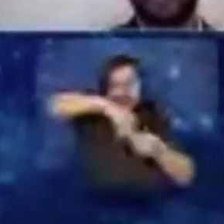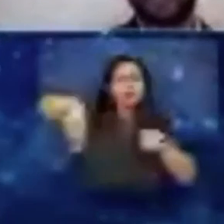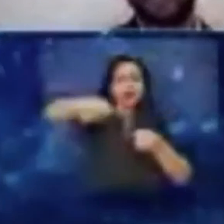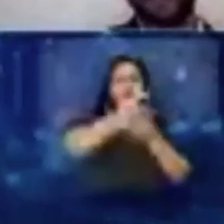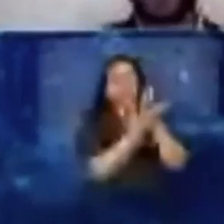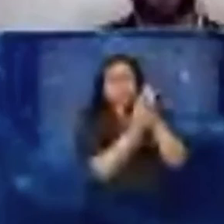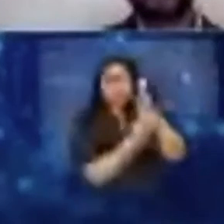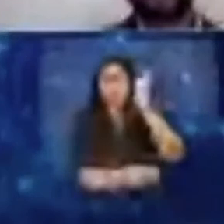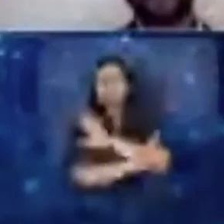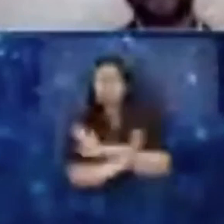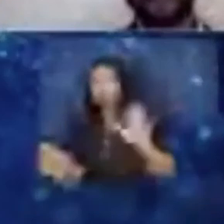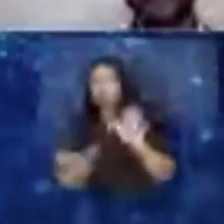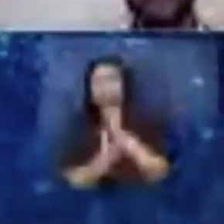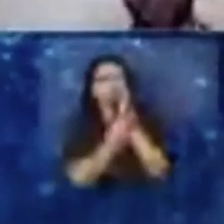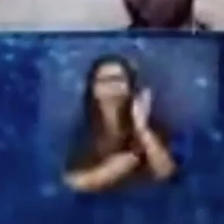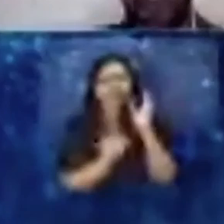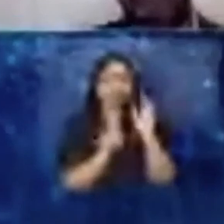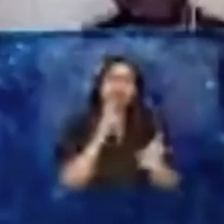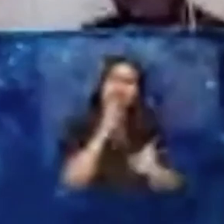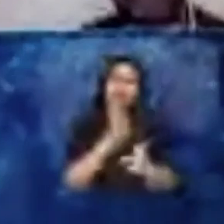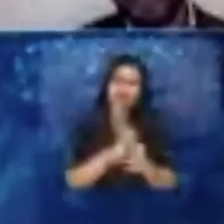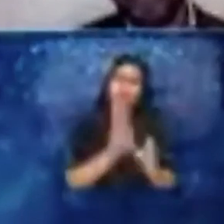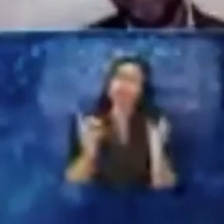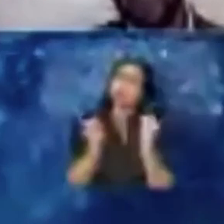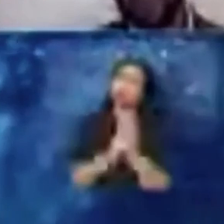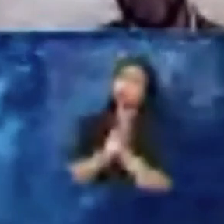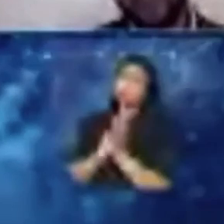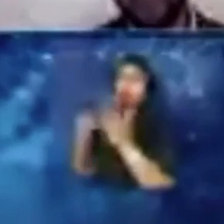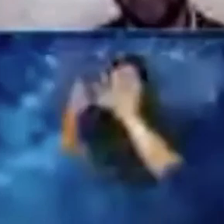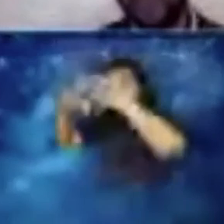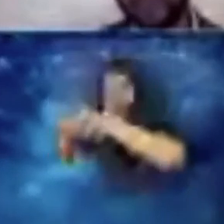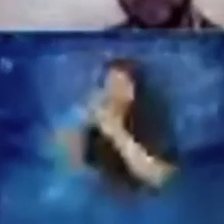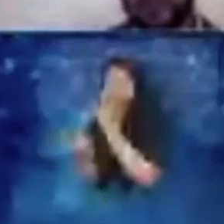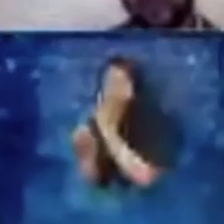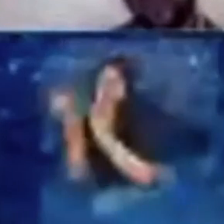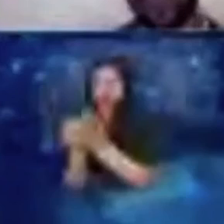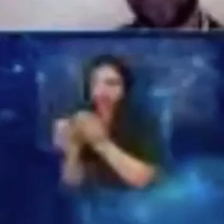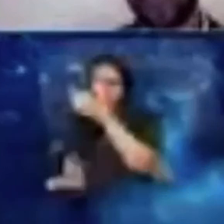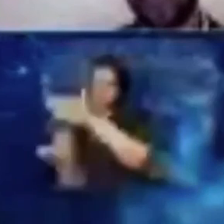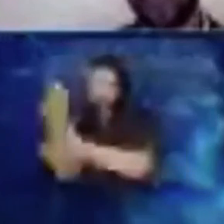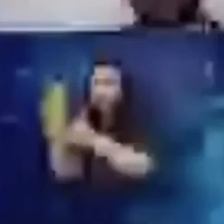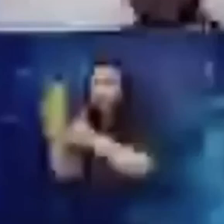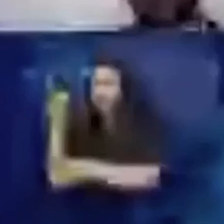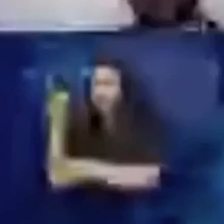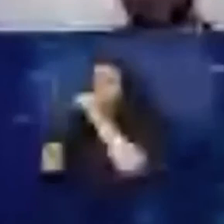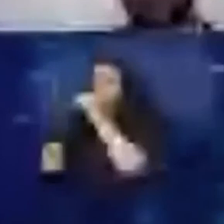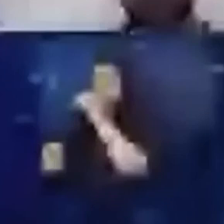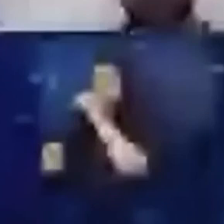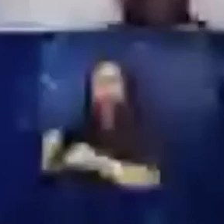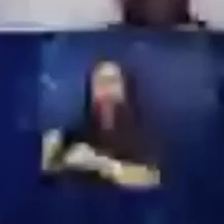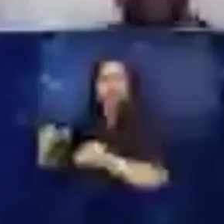digital. Desde la industria y con estas nuevas constelaciones estamos viendo mejoría tanto en nuestras redes, en